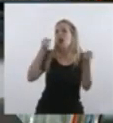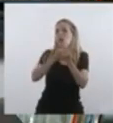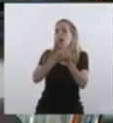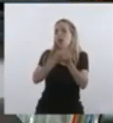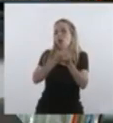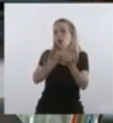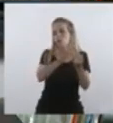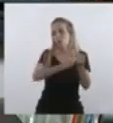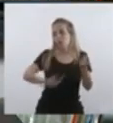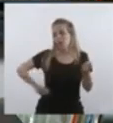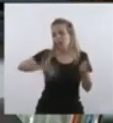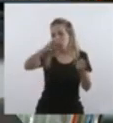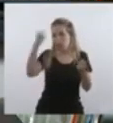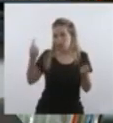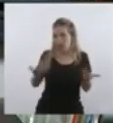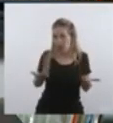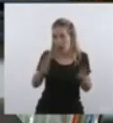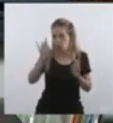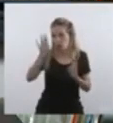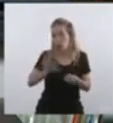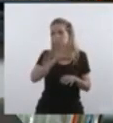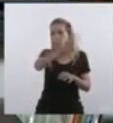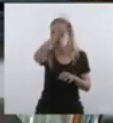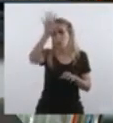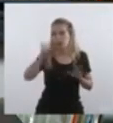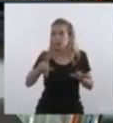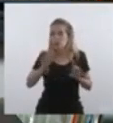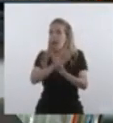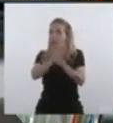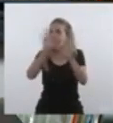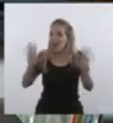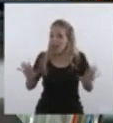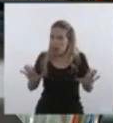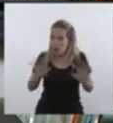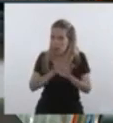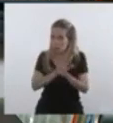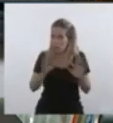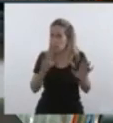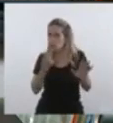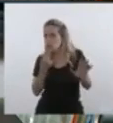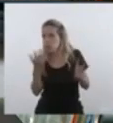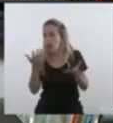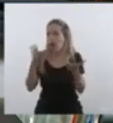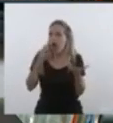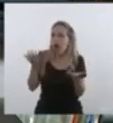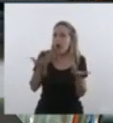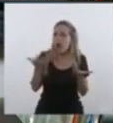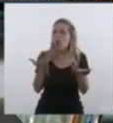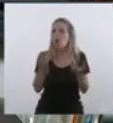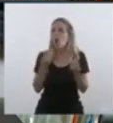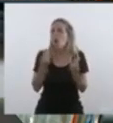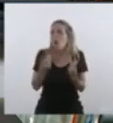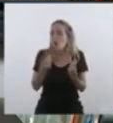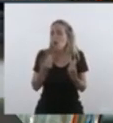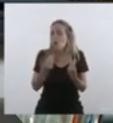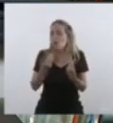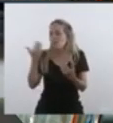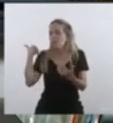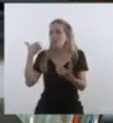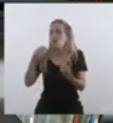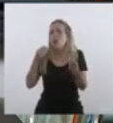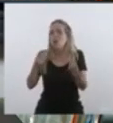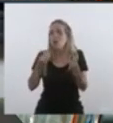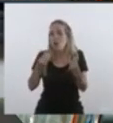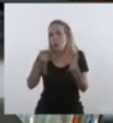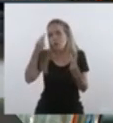Digo esto para aventar cualquier duda sobre cómo ha sido el